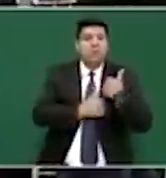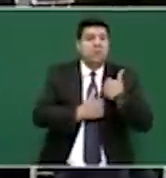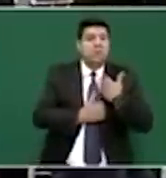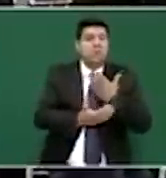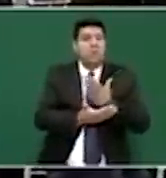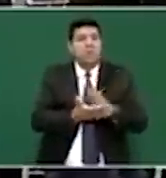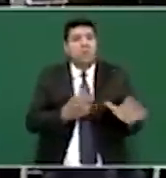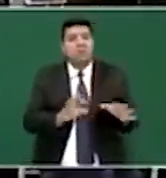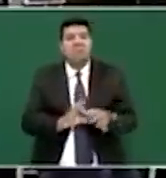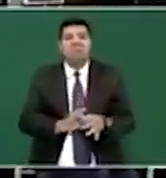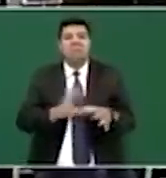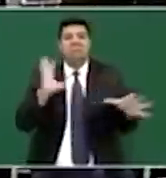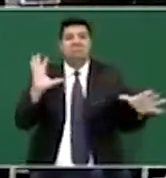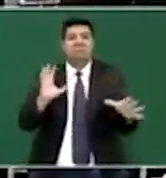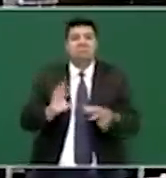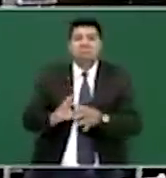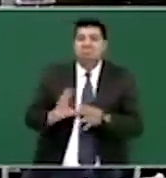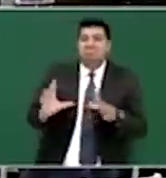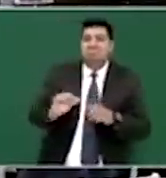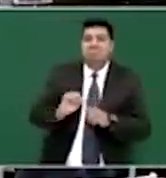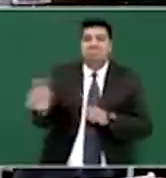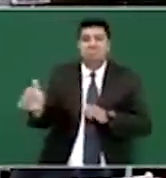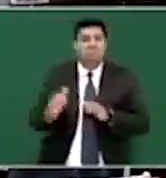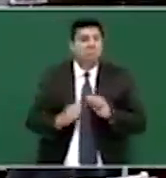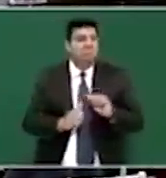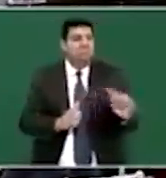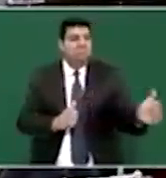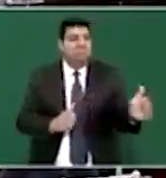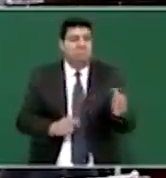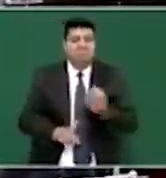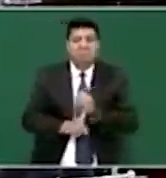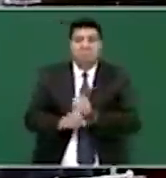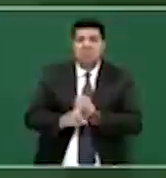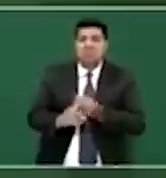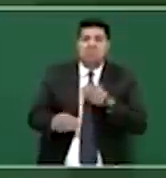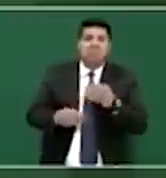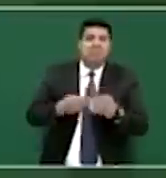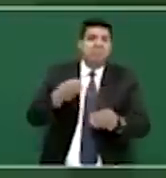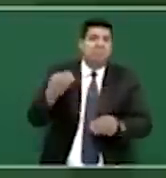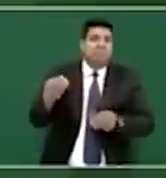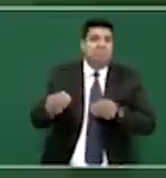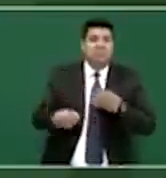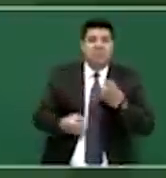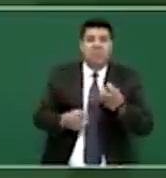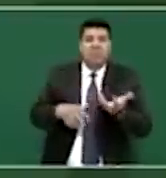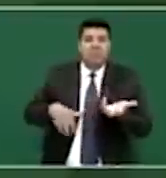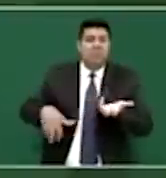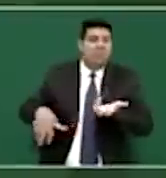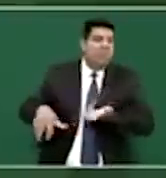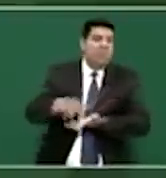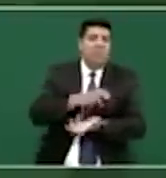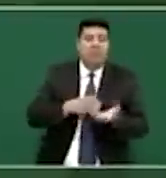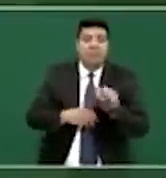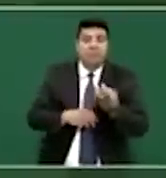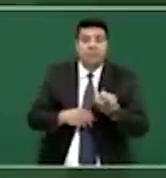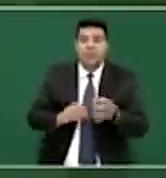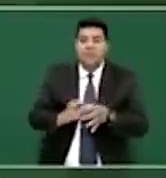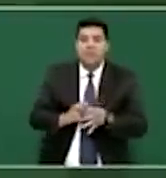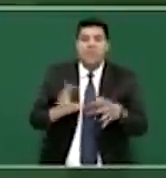consideraba le correspondía y se actuaba de manera